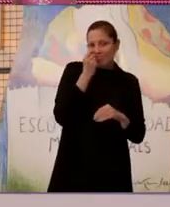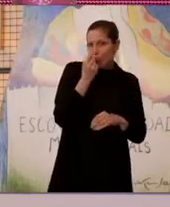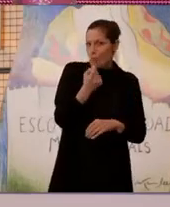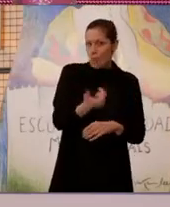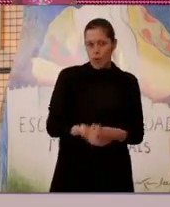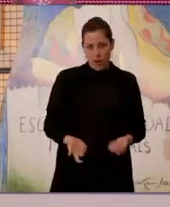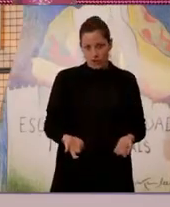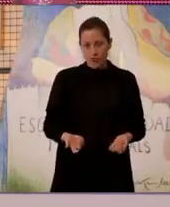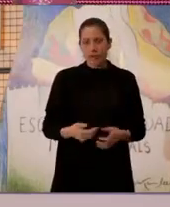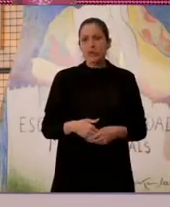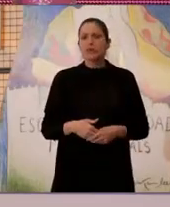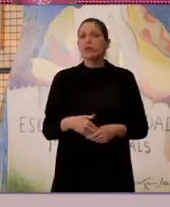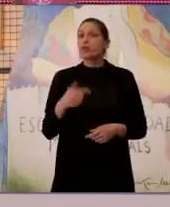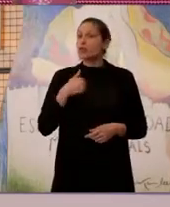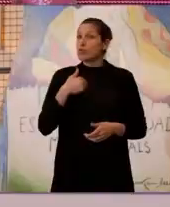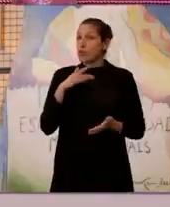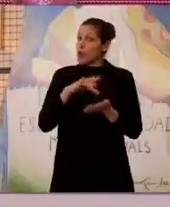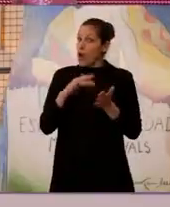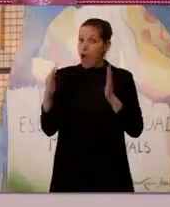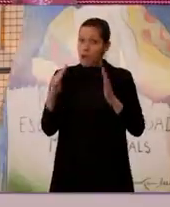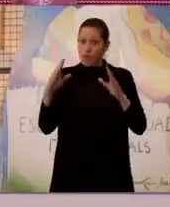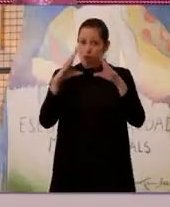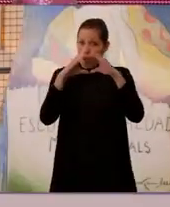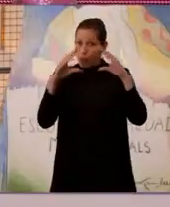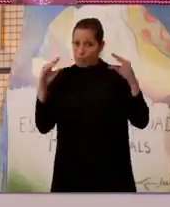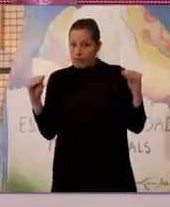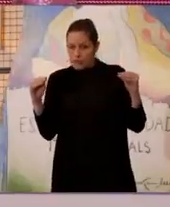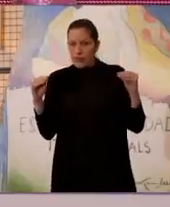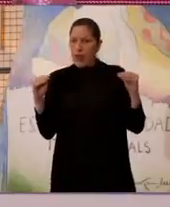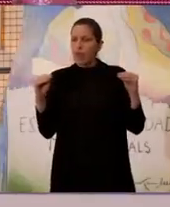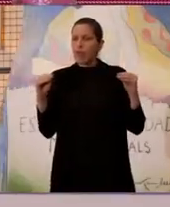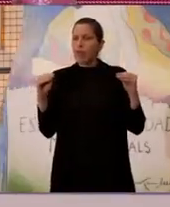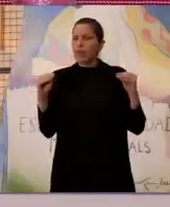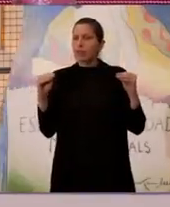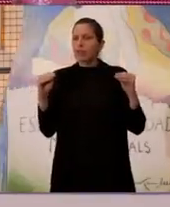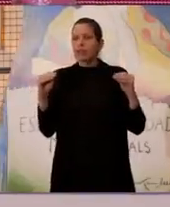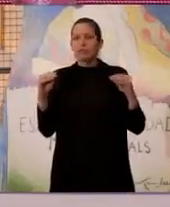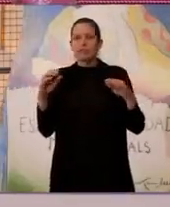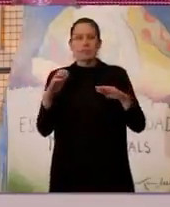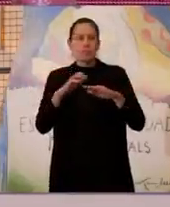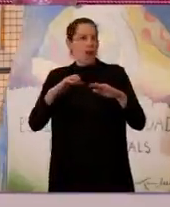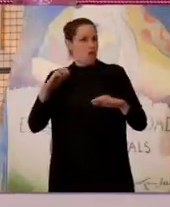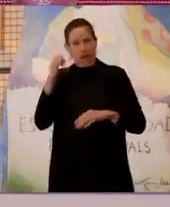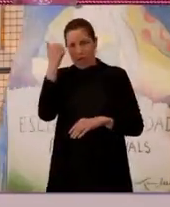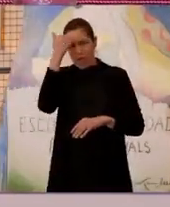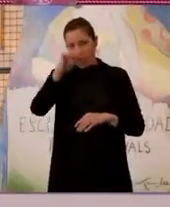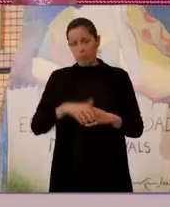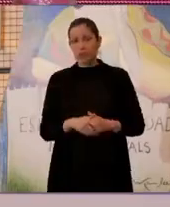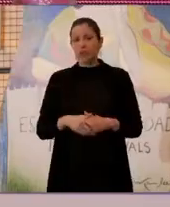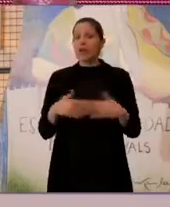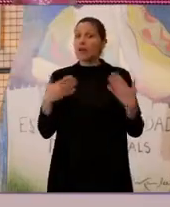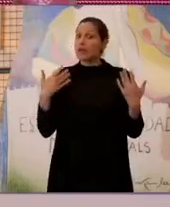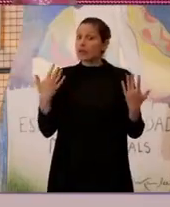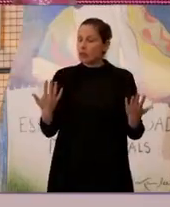pues había había facultades donde no había prácticamente nadie entonces fijaos todo el esfuerzo era por